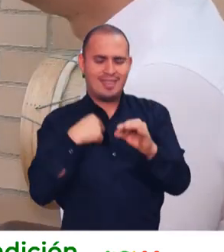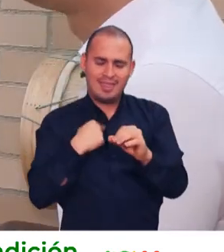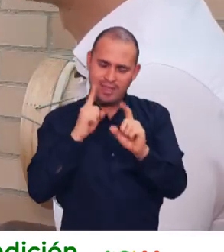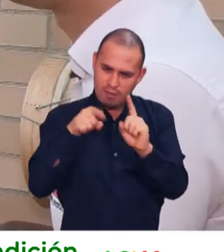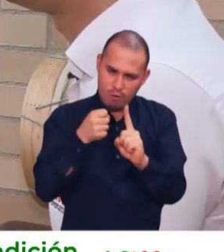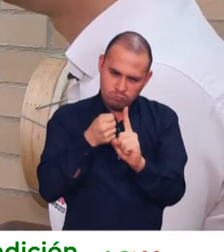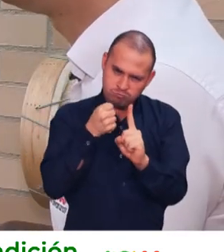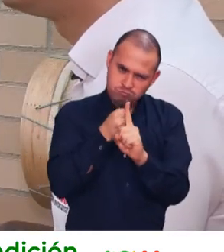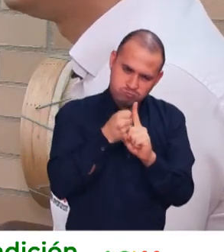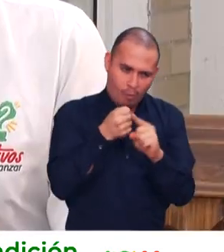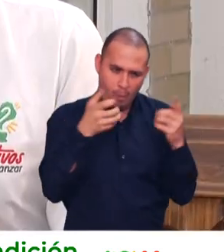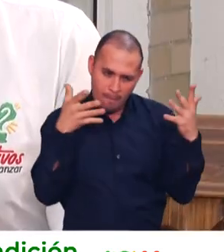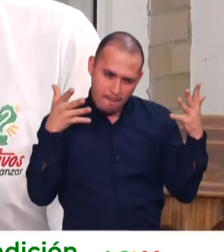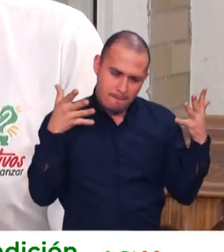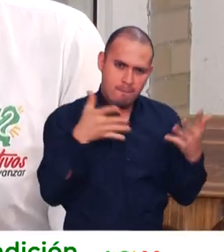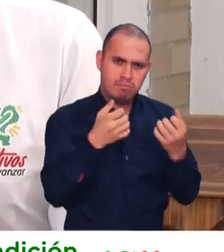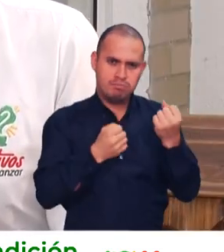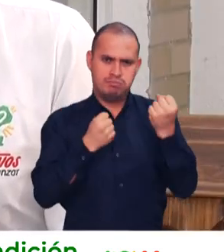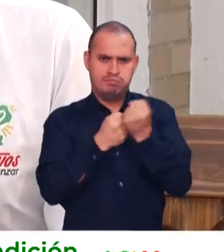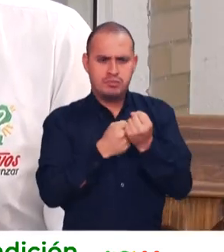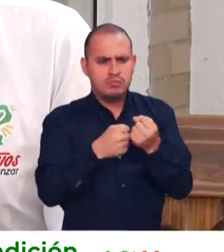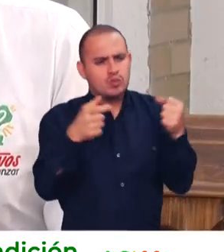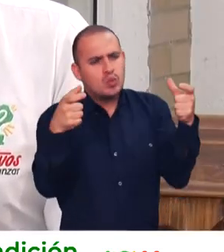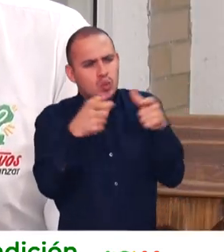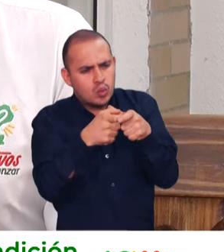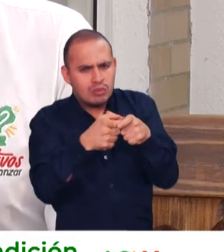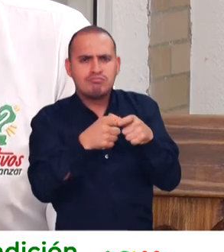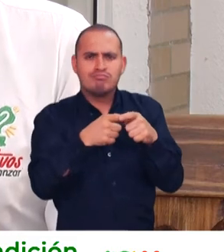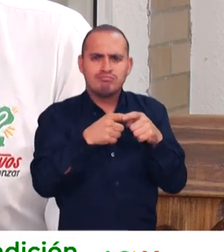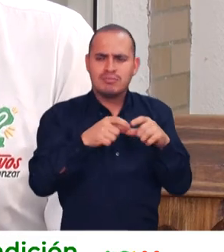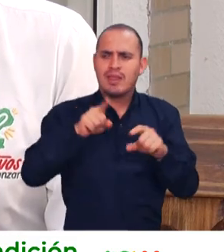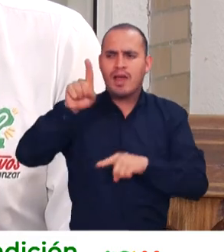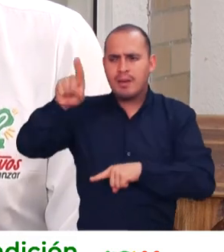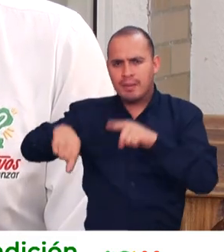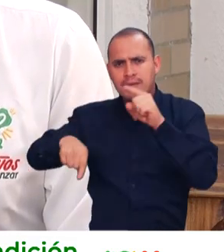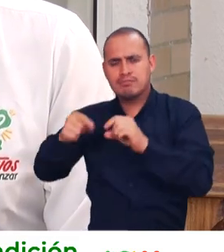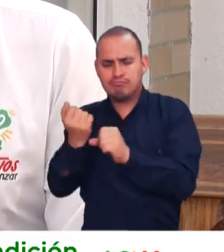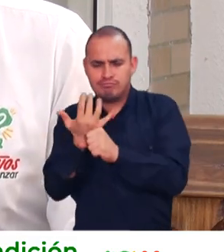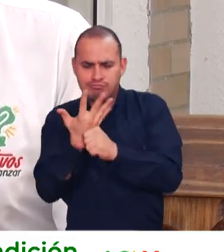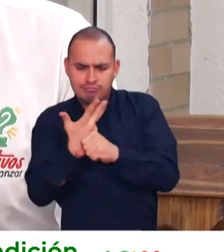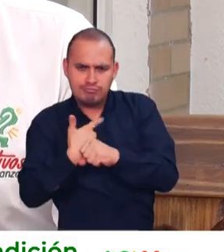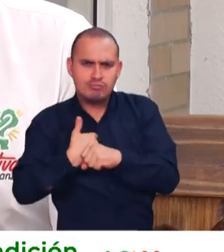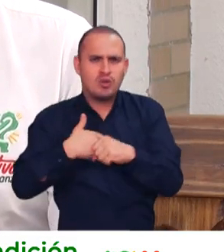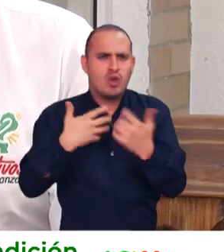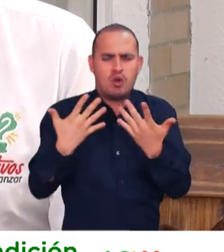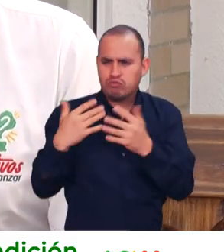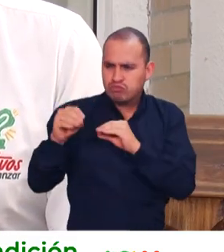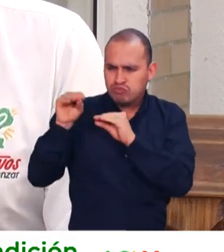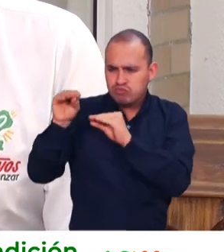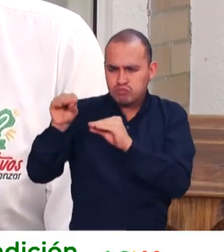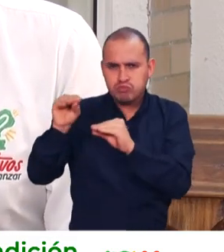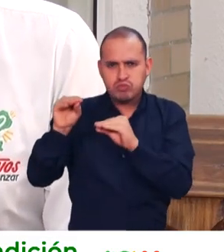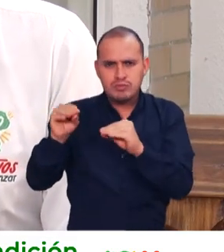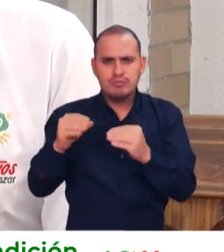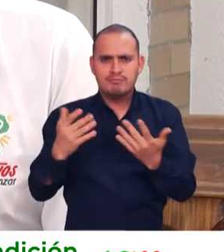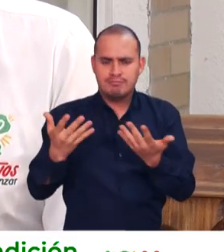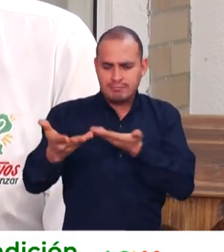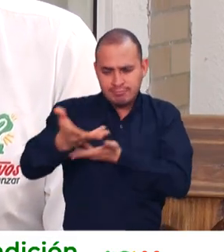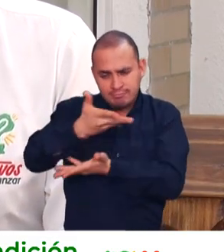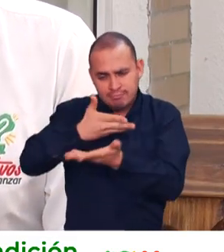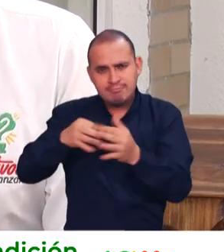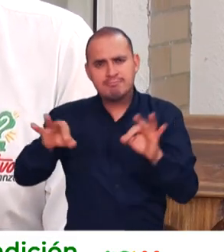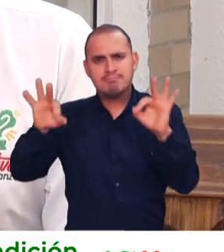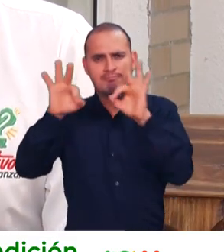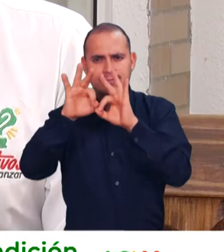estado fortaleciendo a los pequeños mineros y a los mineros artesanales a través de capacitaciones, a través de formalización